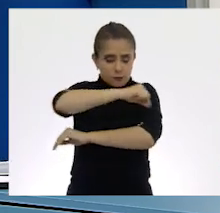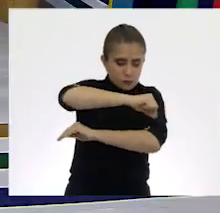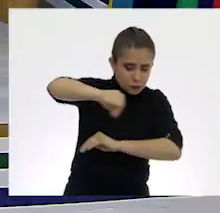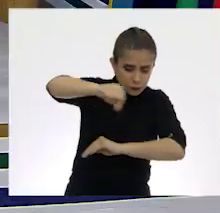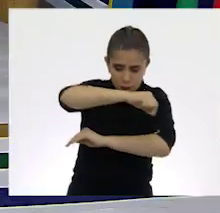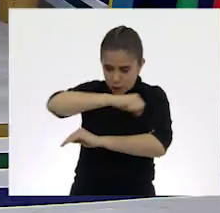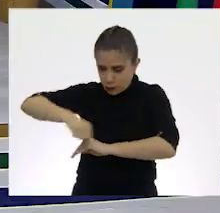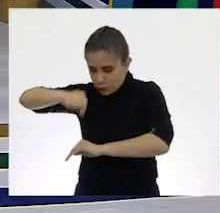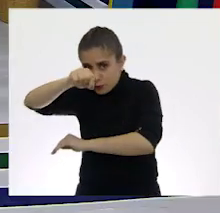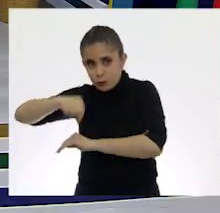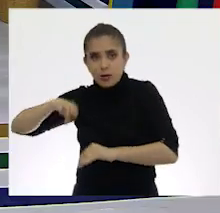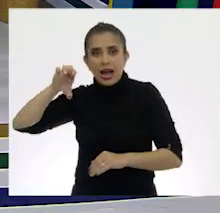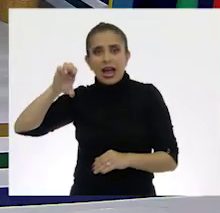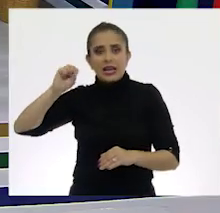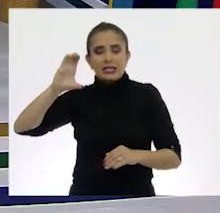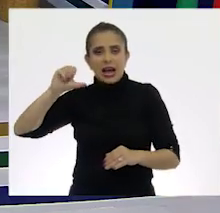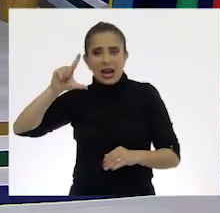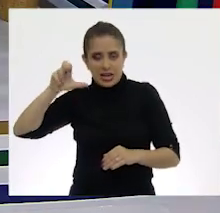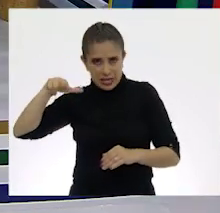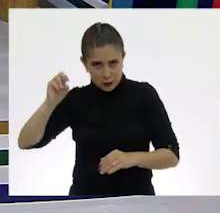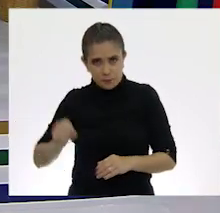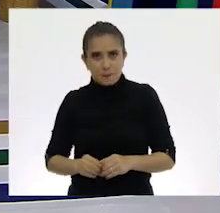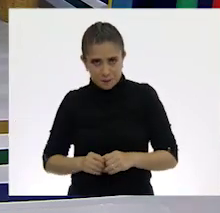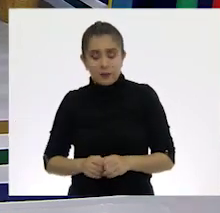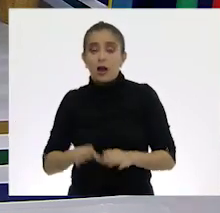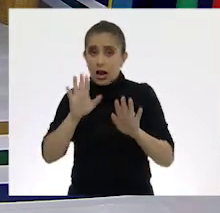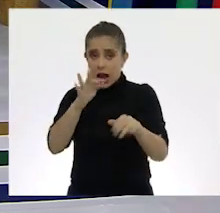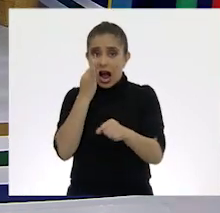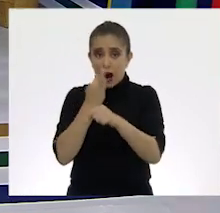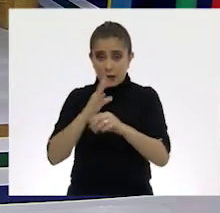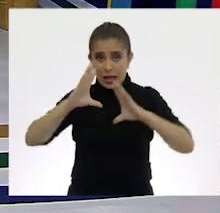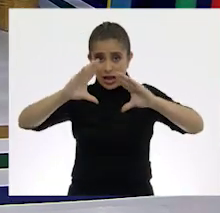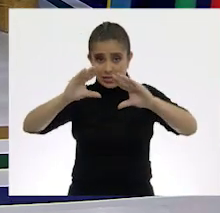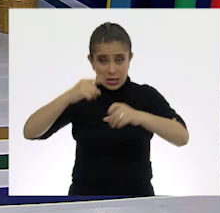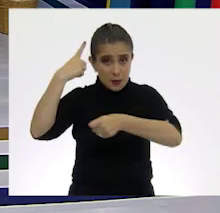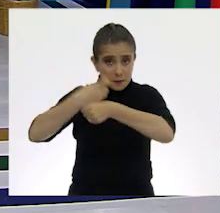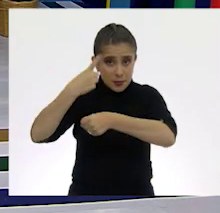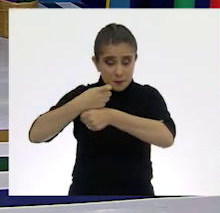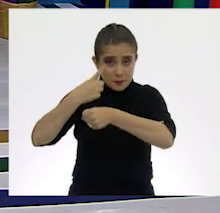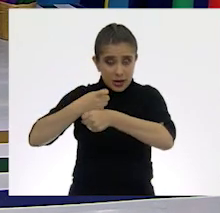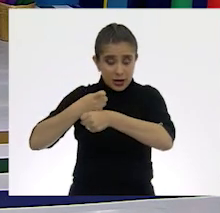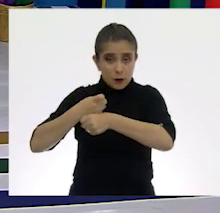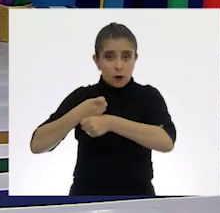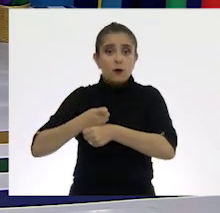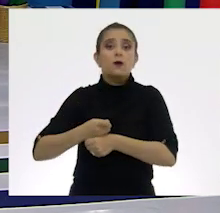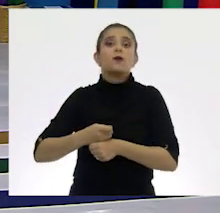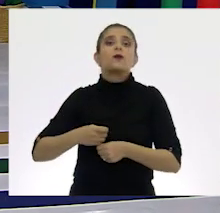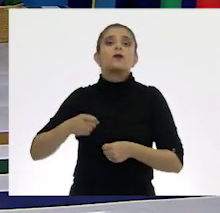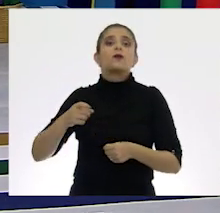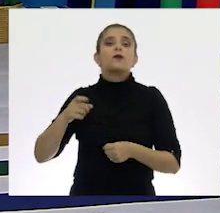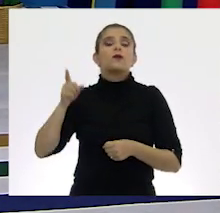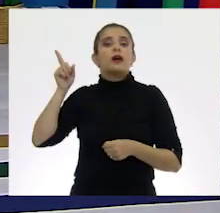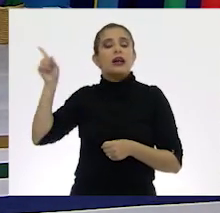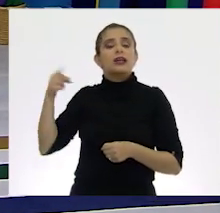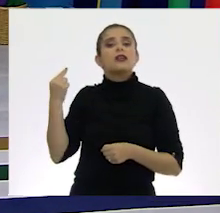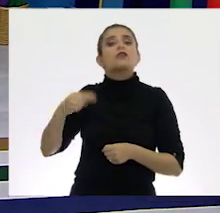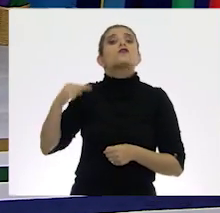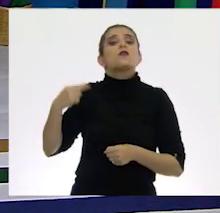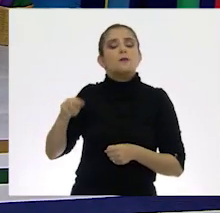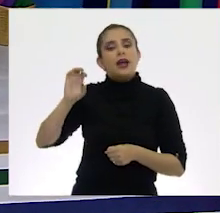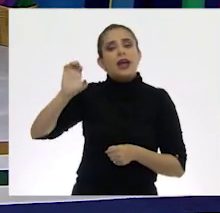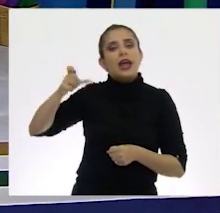con el triángulo equilátero? Eso, algo que entendamos rápido. Que además, como su nombre lo indica,